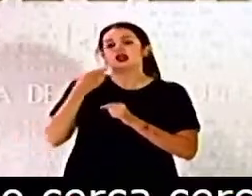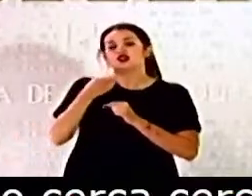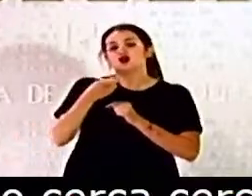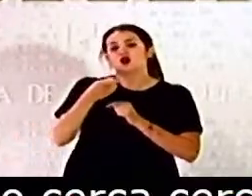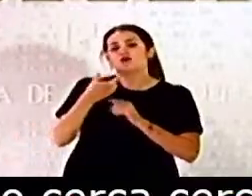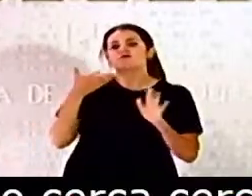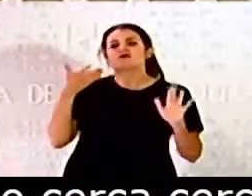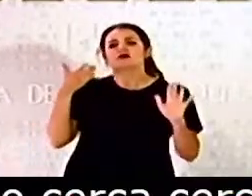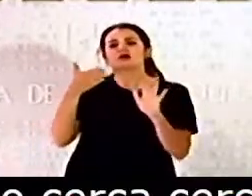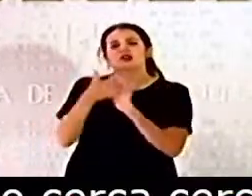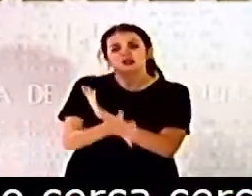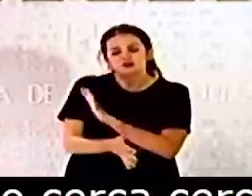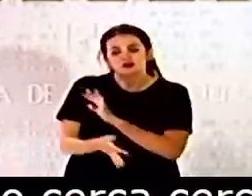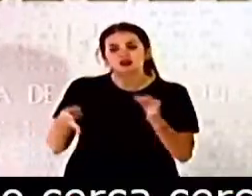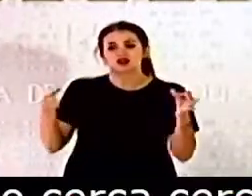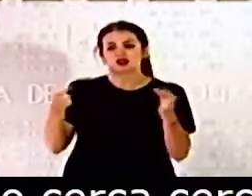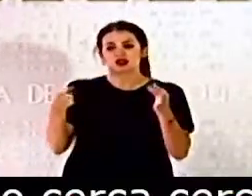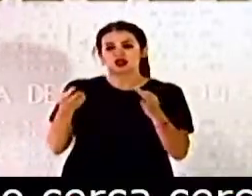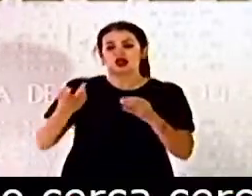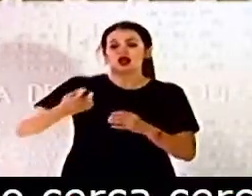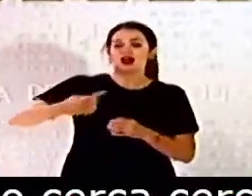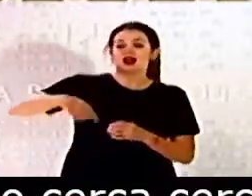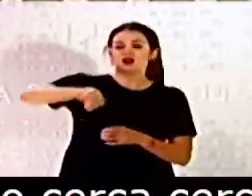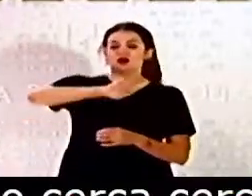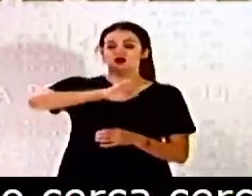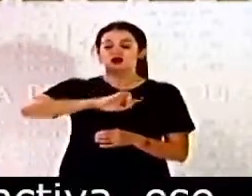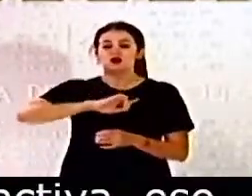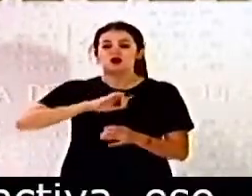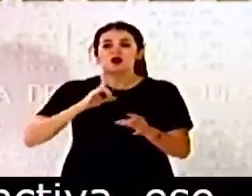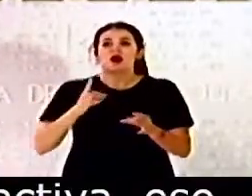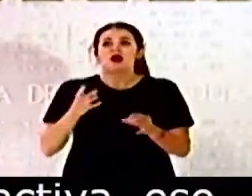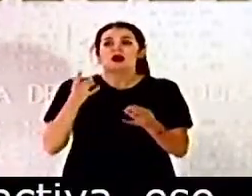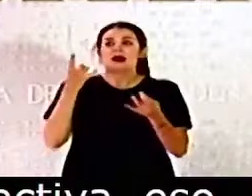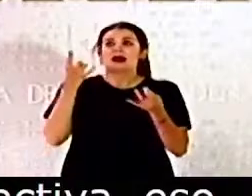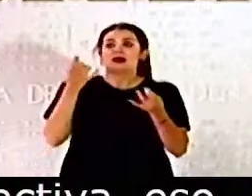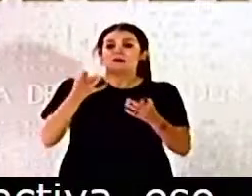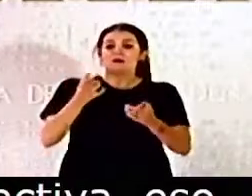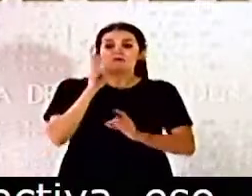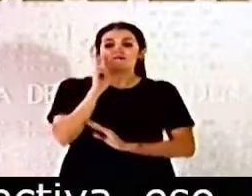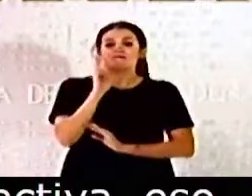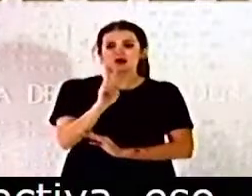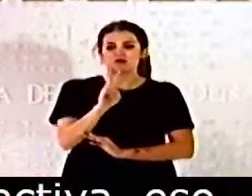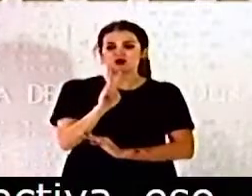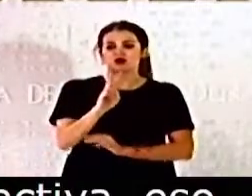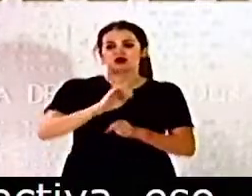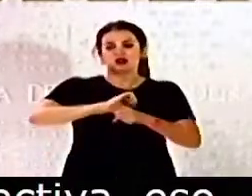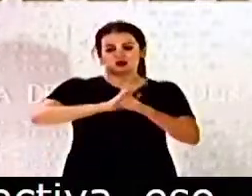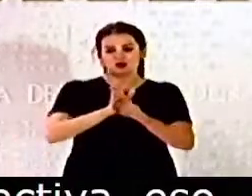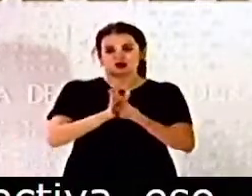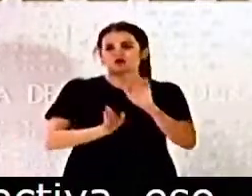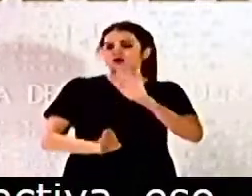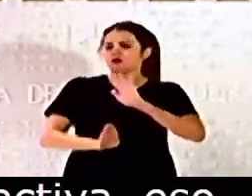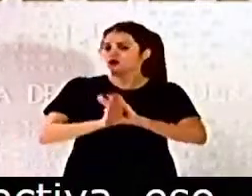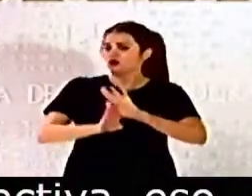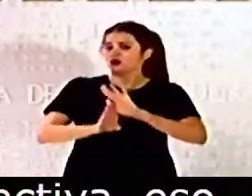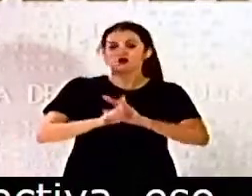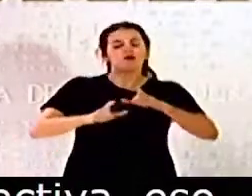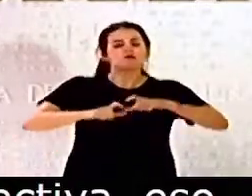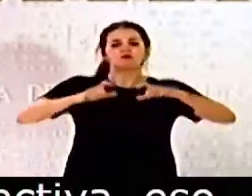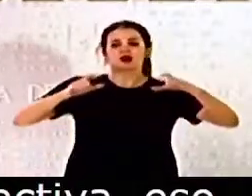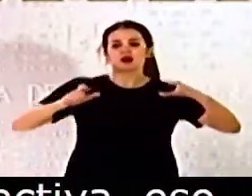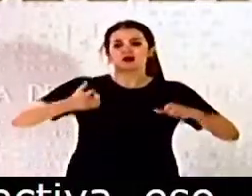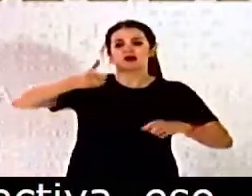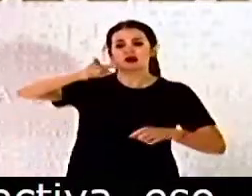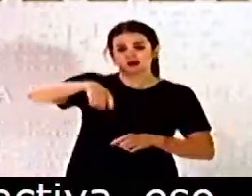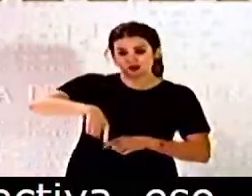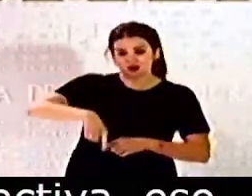permite aflorar toda la infección que hay en la sociedad y que la cifra de infradiagnóstico, es decir, aquellas personas que nos